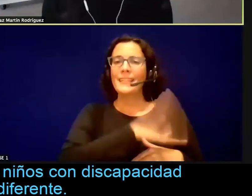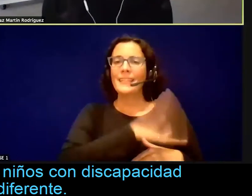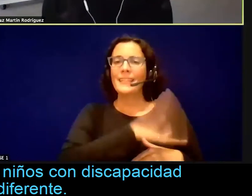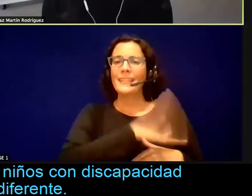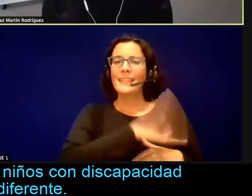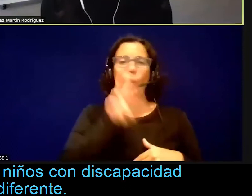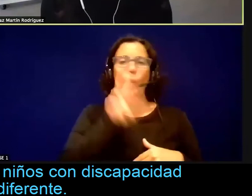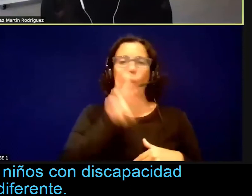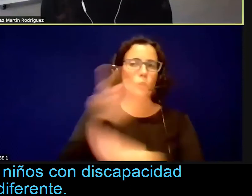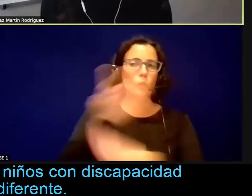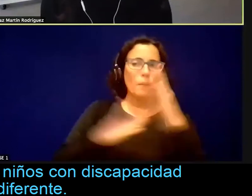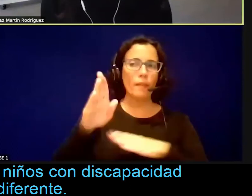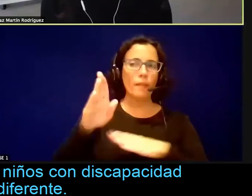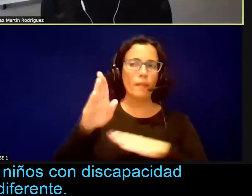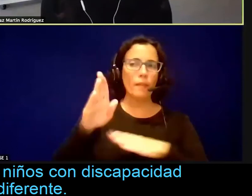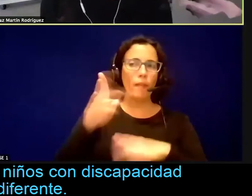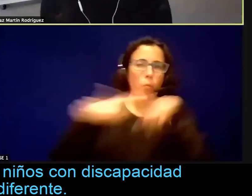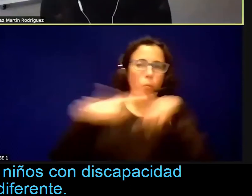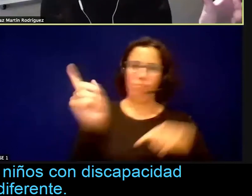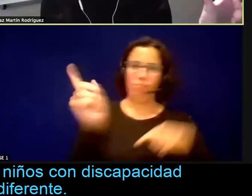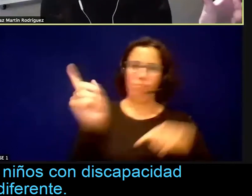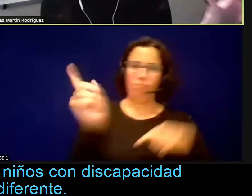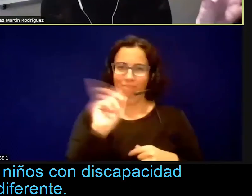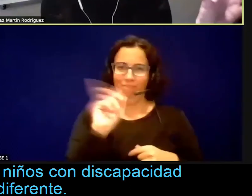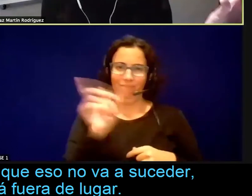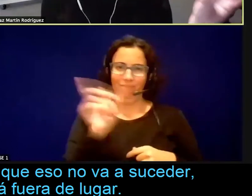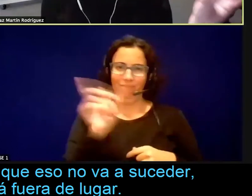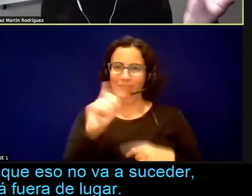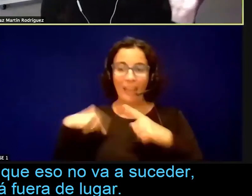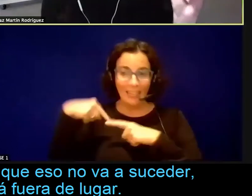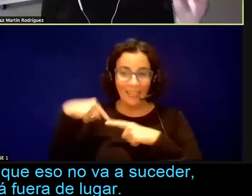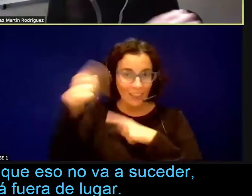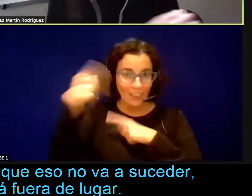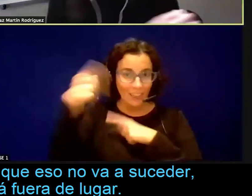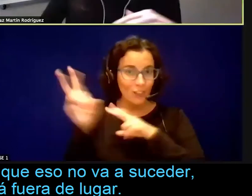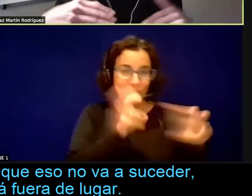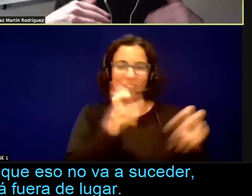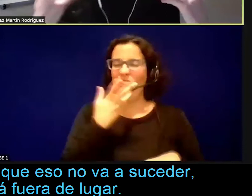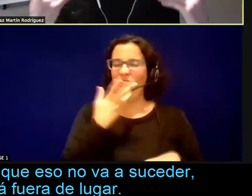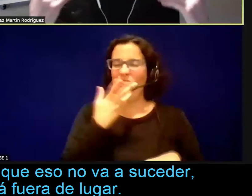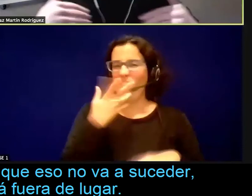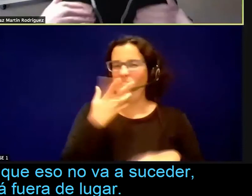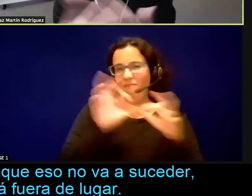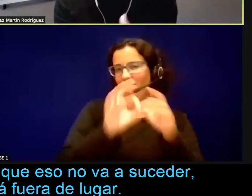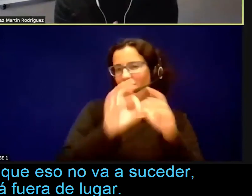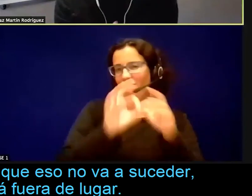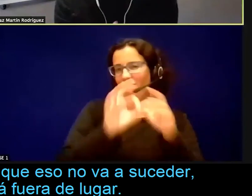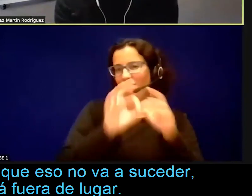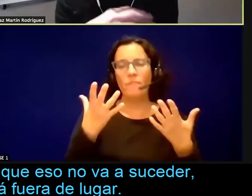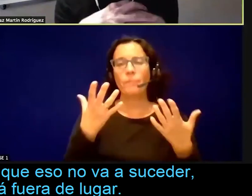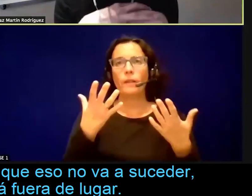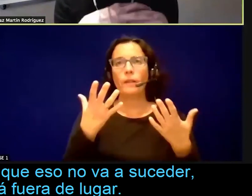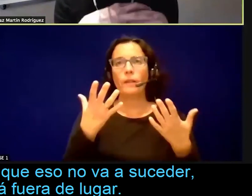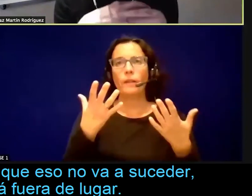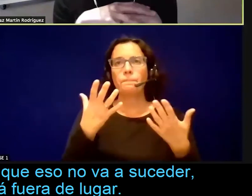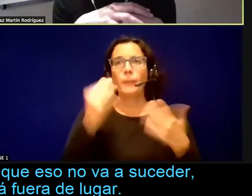sea, las generaciones nuevas vienen de otra manera, ya amuebladas. Entonces, creo que el cambio social y no pensar que eso no va a suceder, me